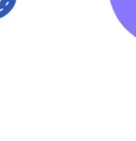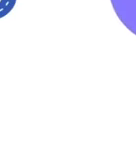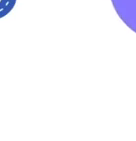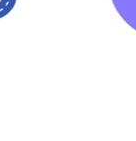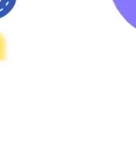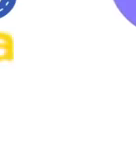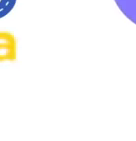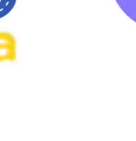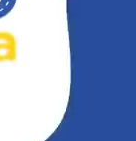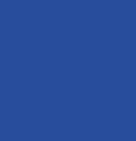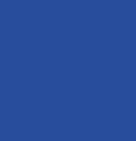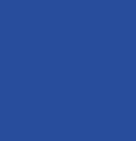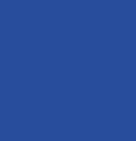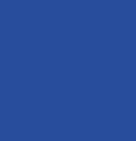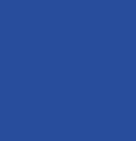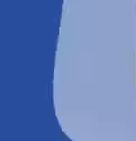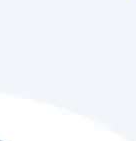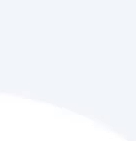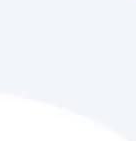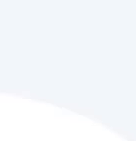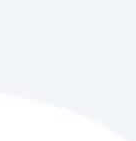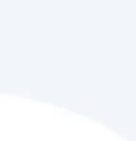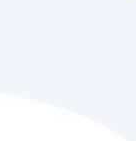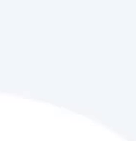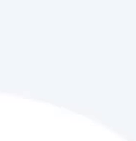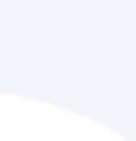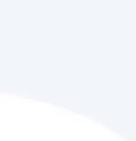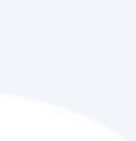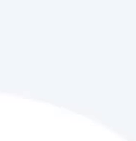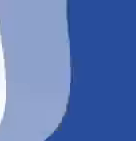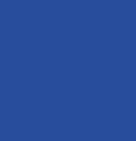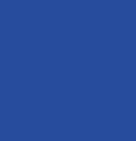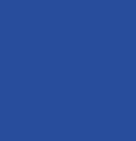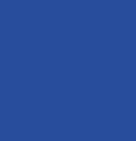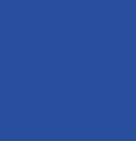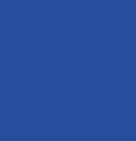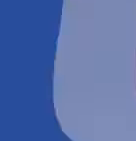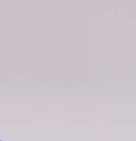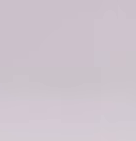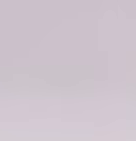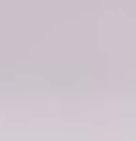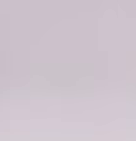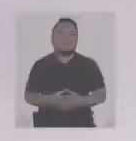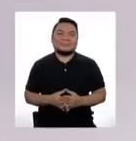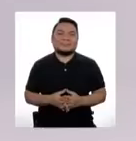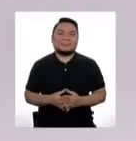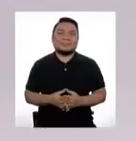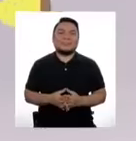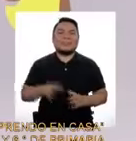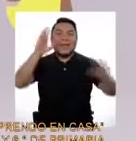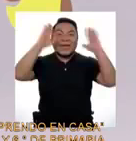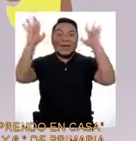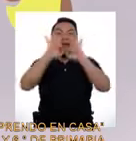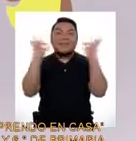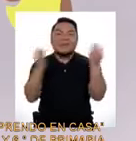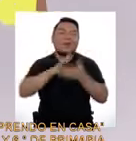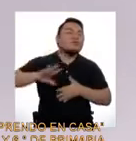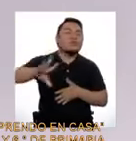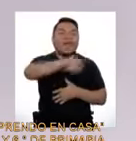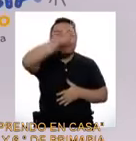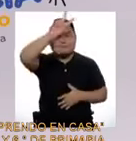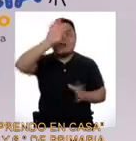Aprendo en Casa. Hola familias de todo el Perú, ¿cómo